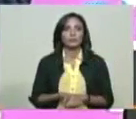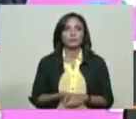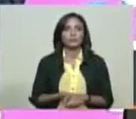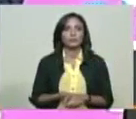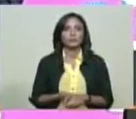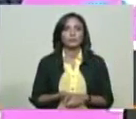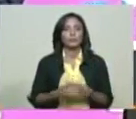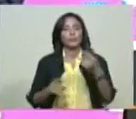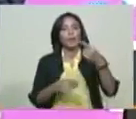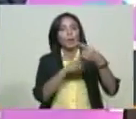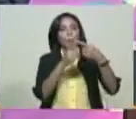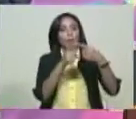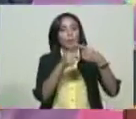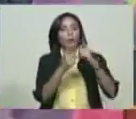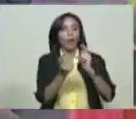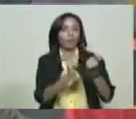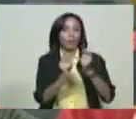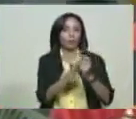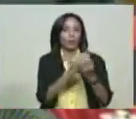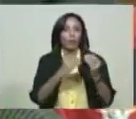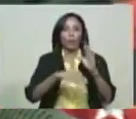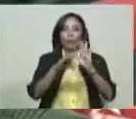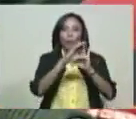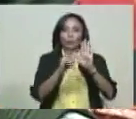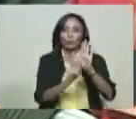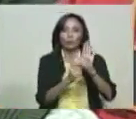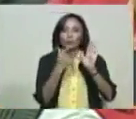uno discutirá el texto constitucional